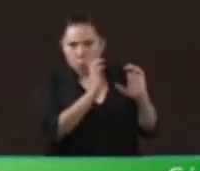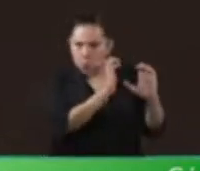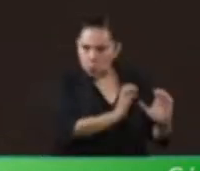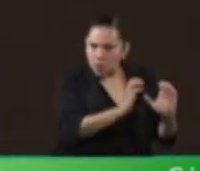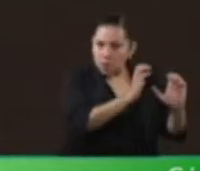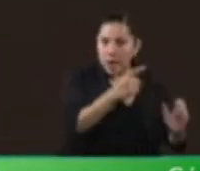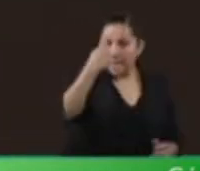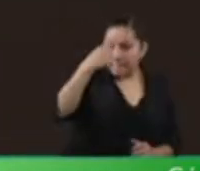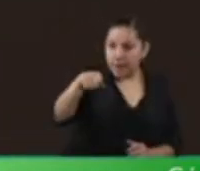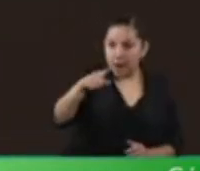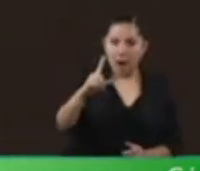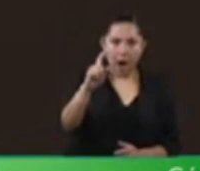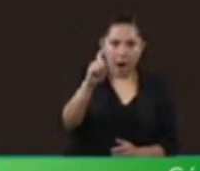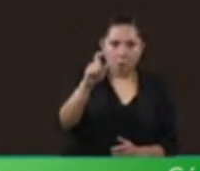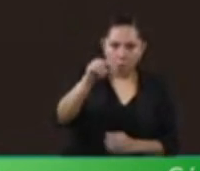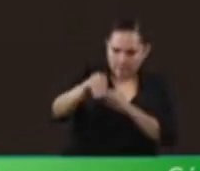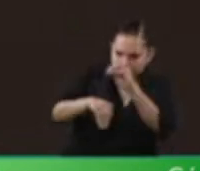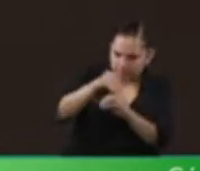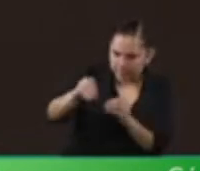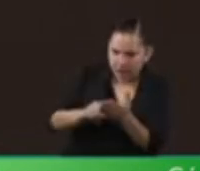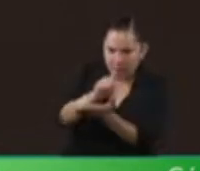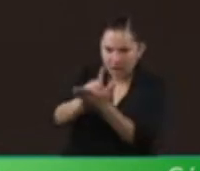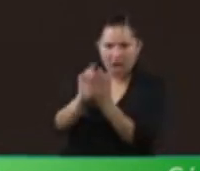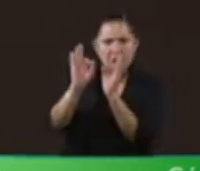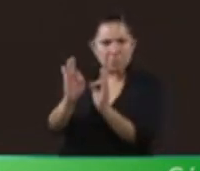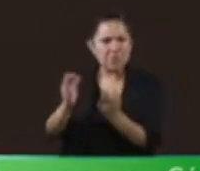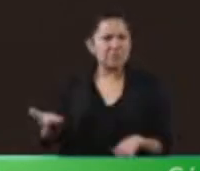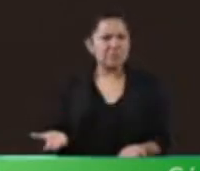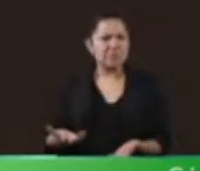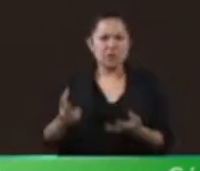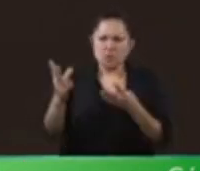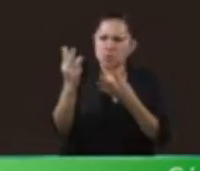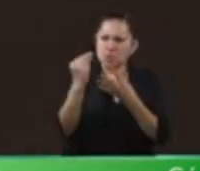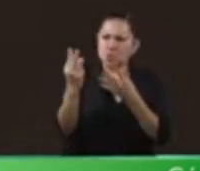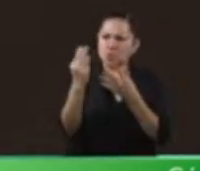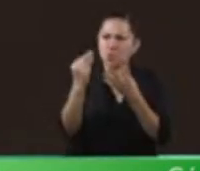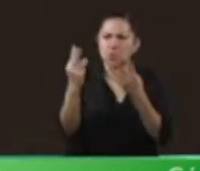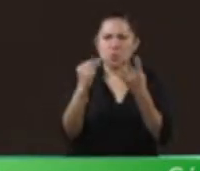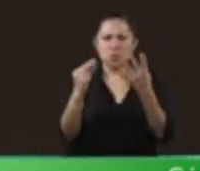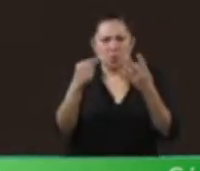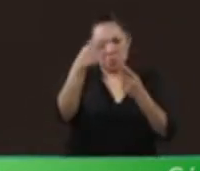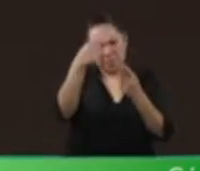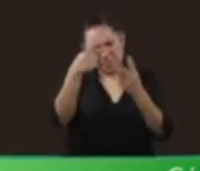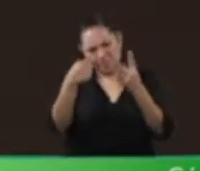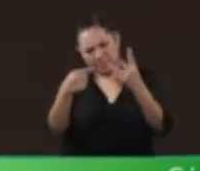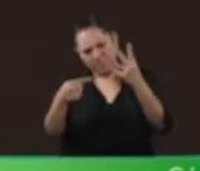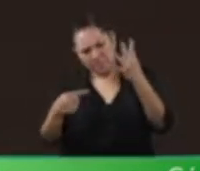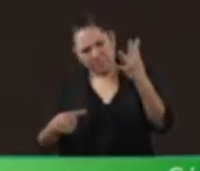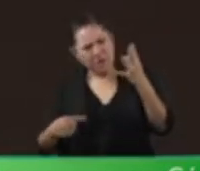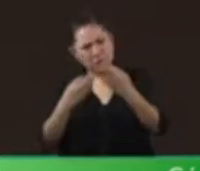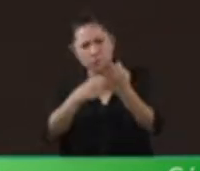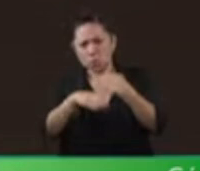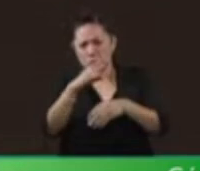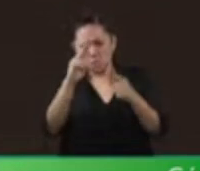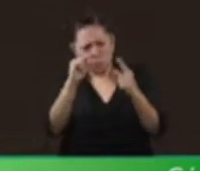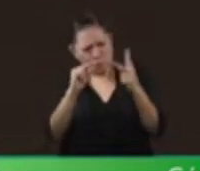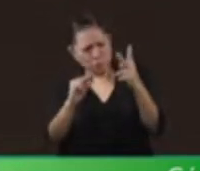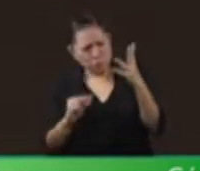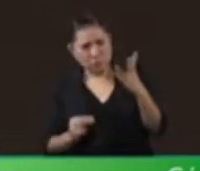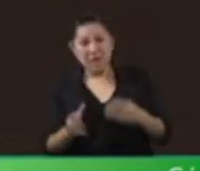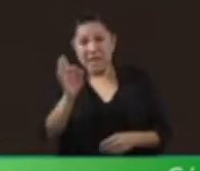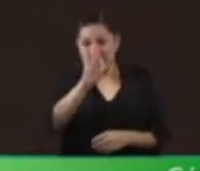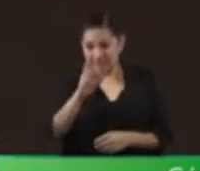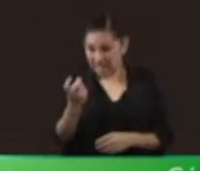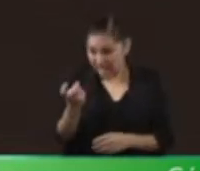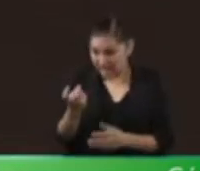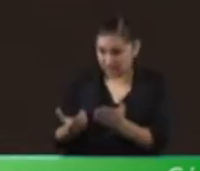nada de esto. Si no aprueban estas reservas, lo que demuestran es reiterar que